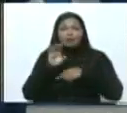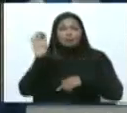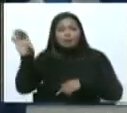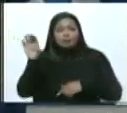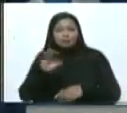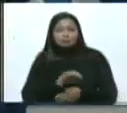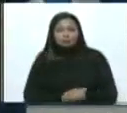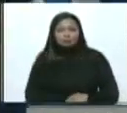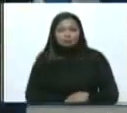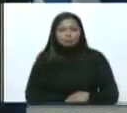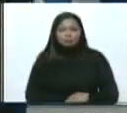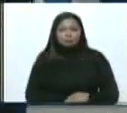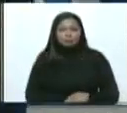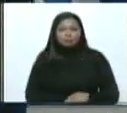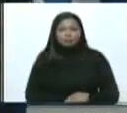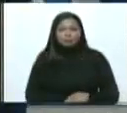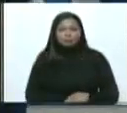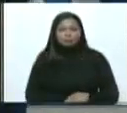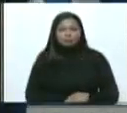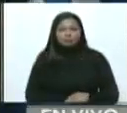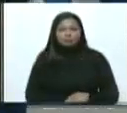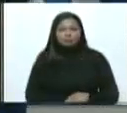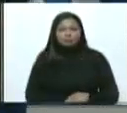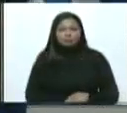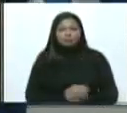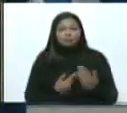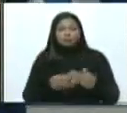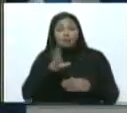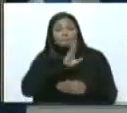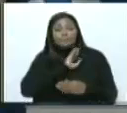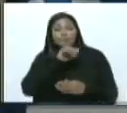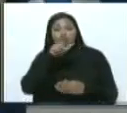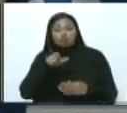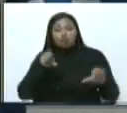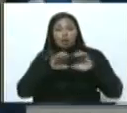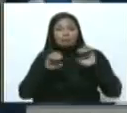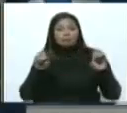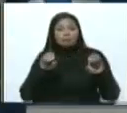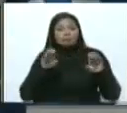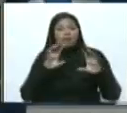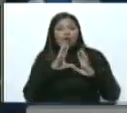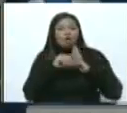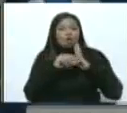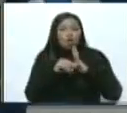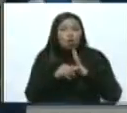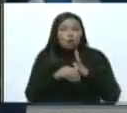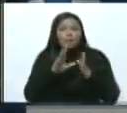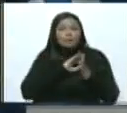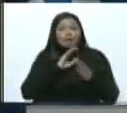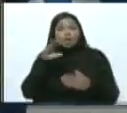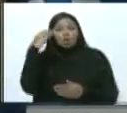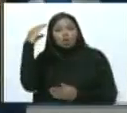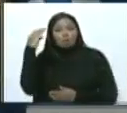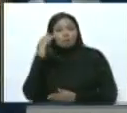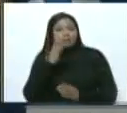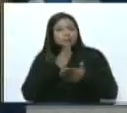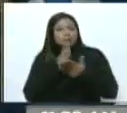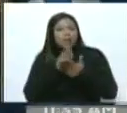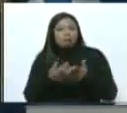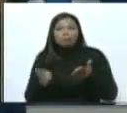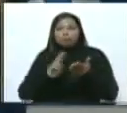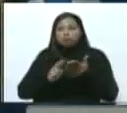país. Particularmente el tributario de estos robos, como siempre ha ocurrido, es Colombia.